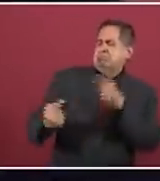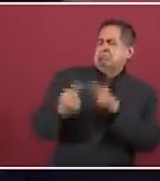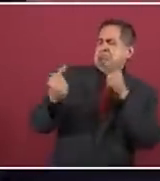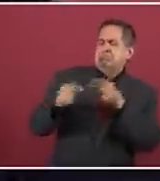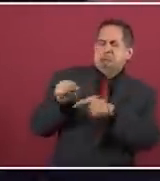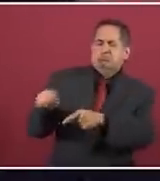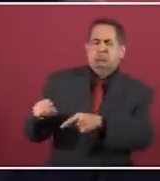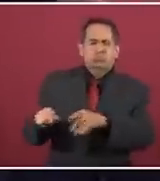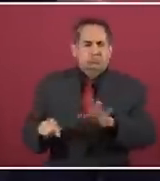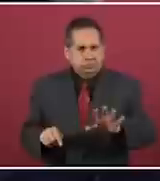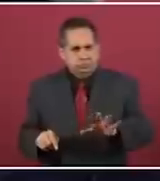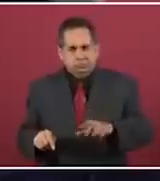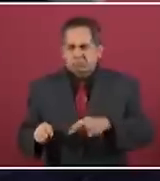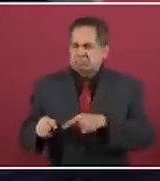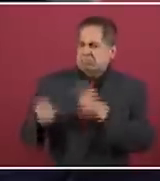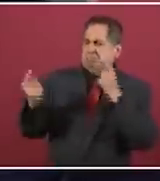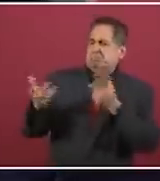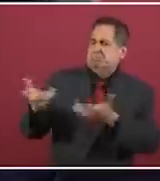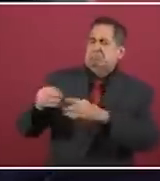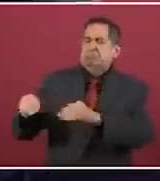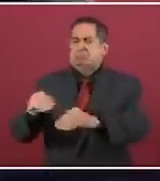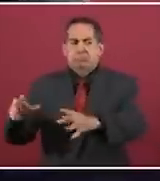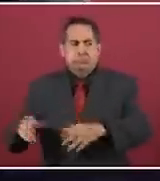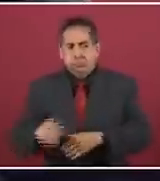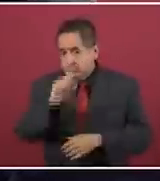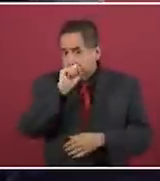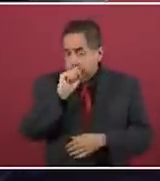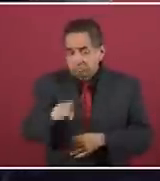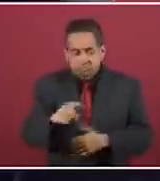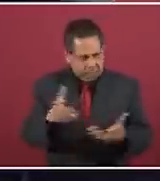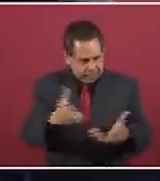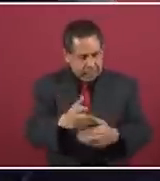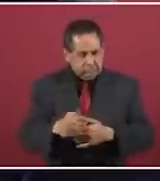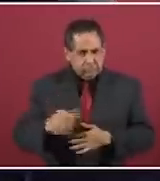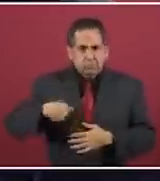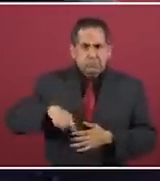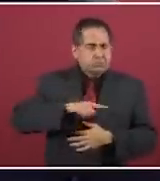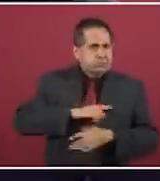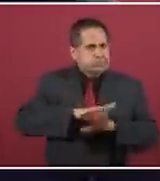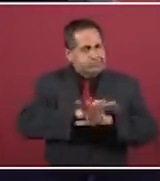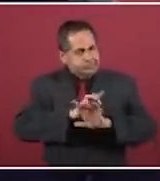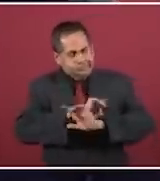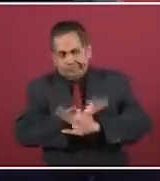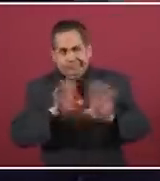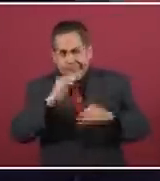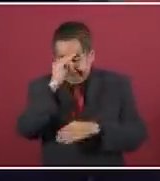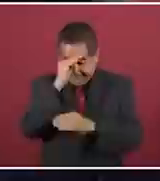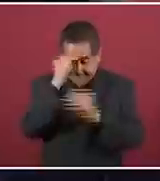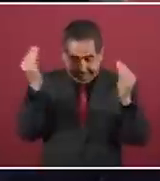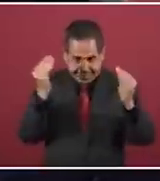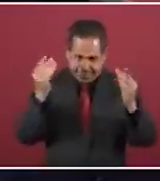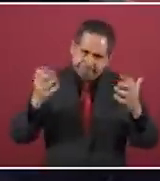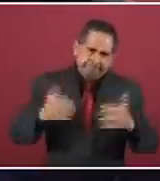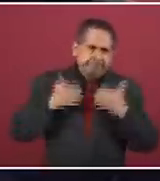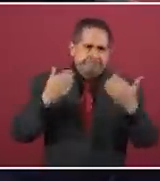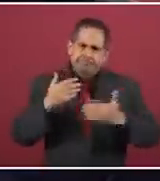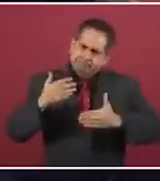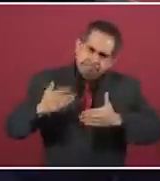Pues es eso. Así, literal, es una reacción a una acción.